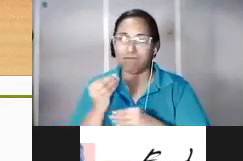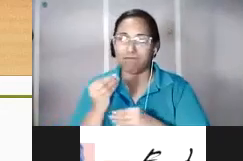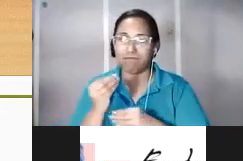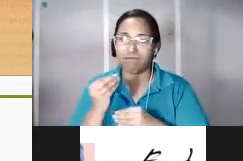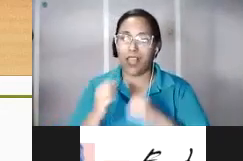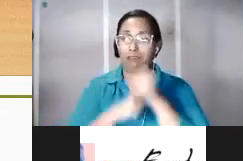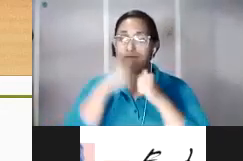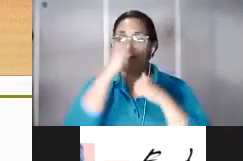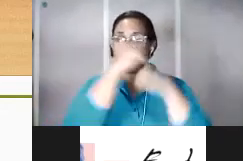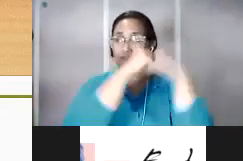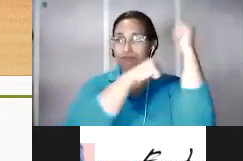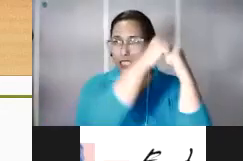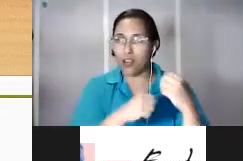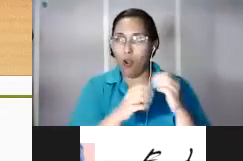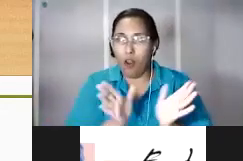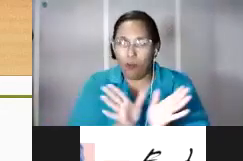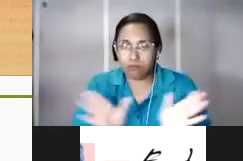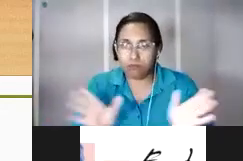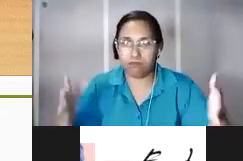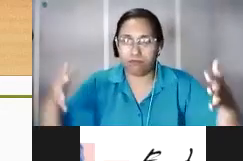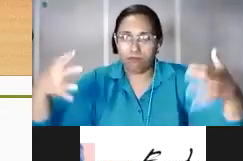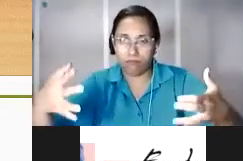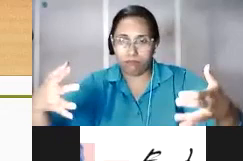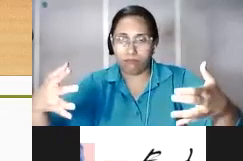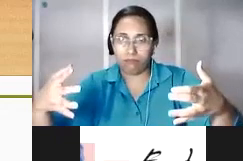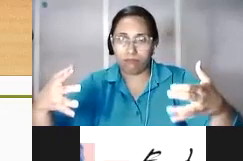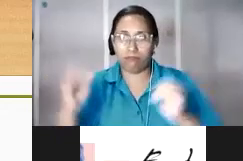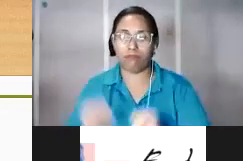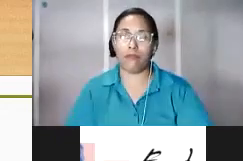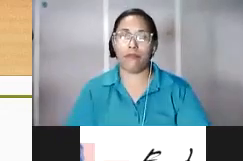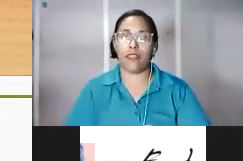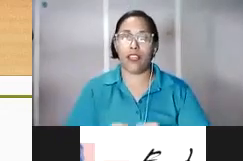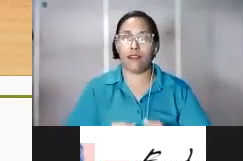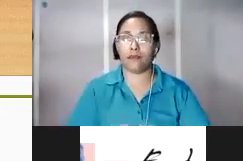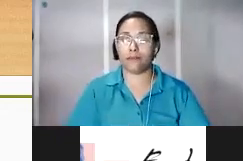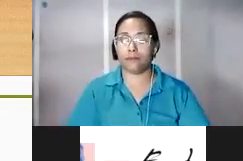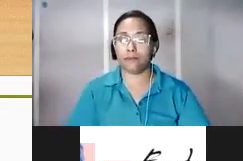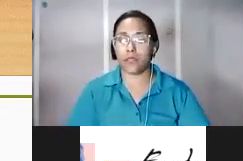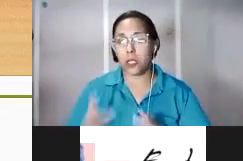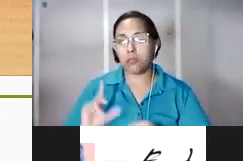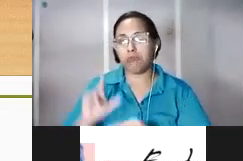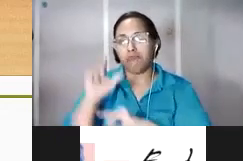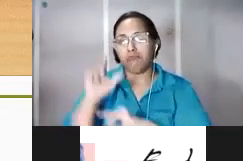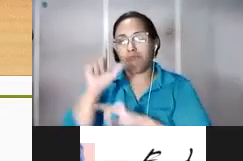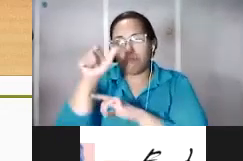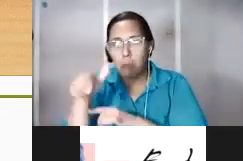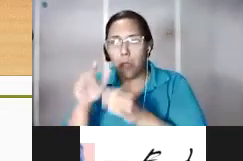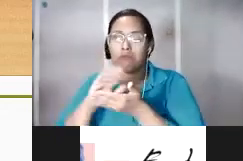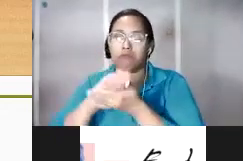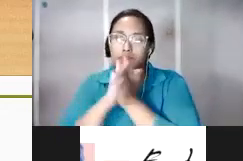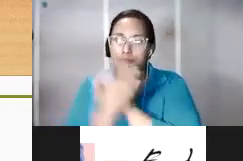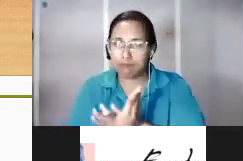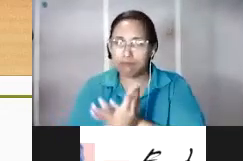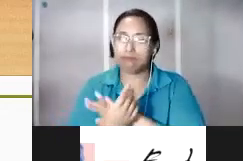sino en los barrios marginales que eventualmente se convirtieron